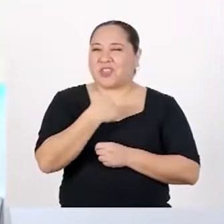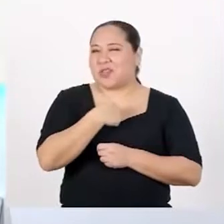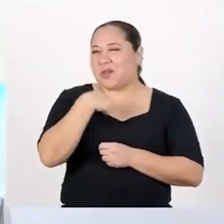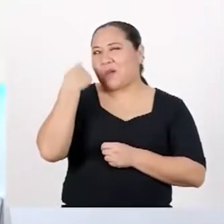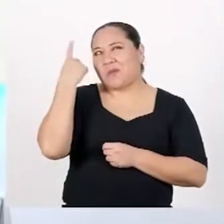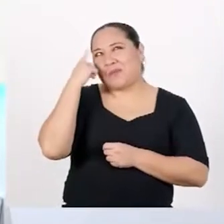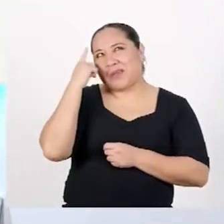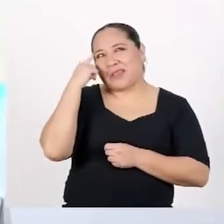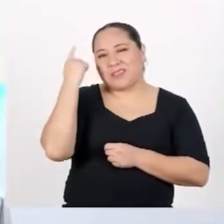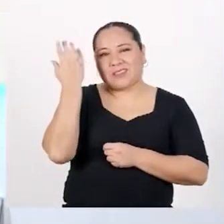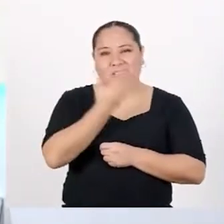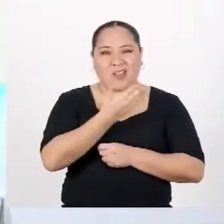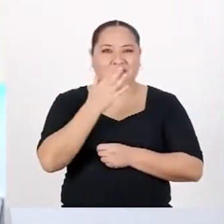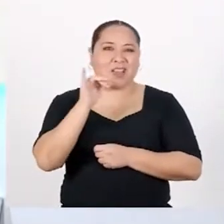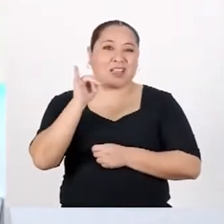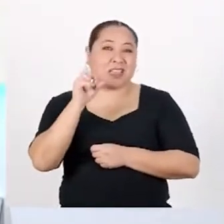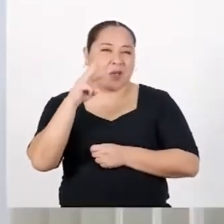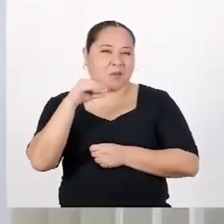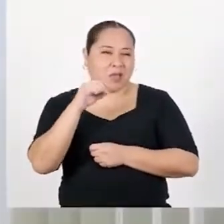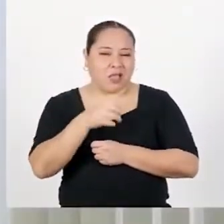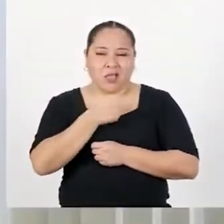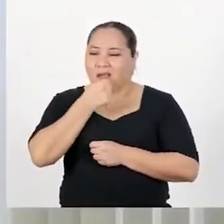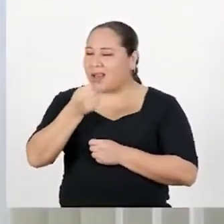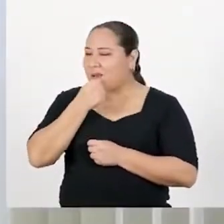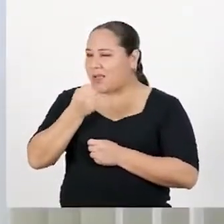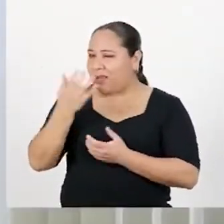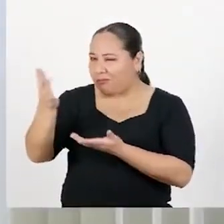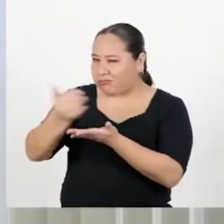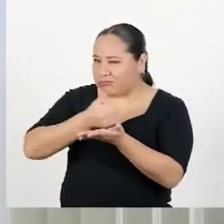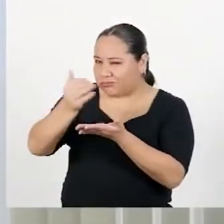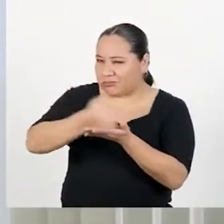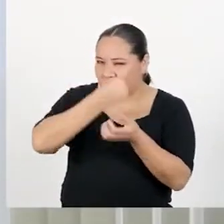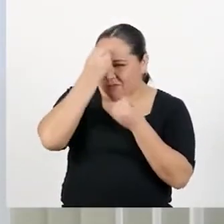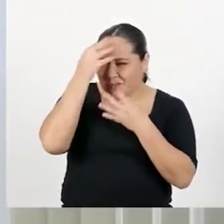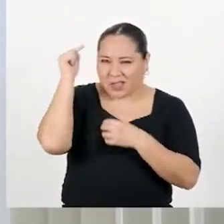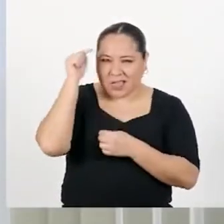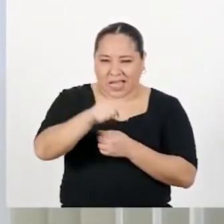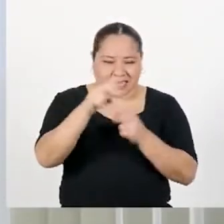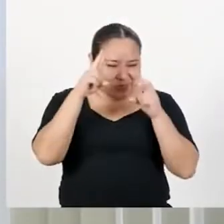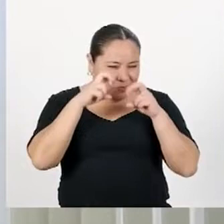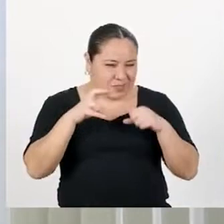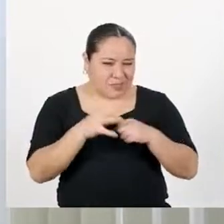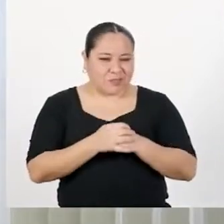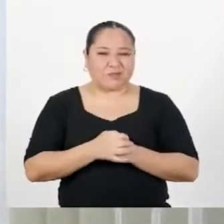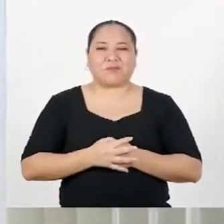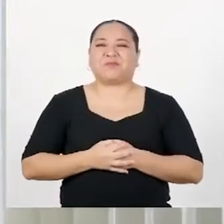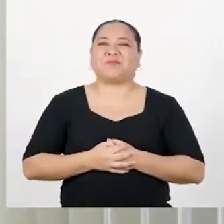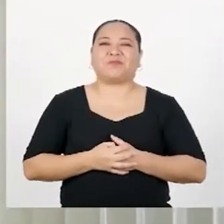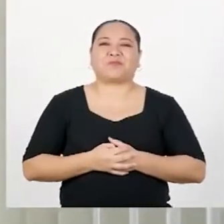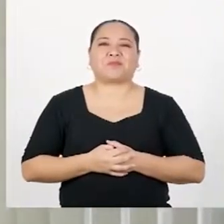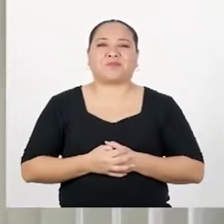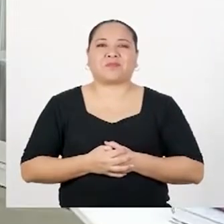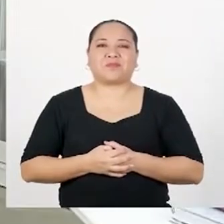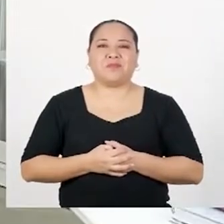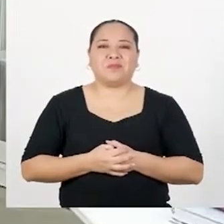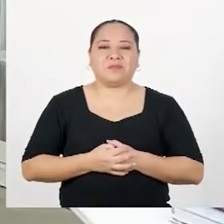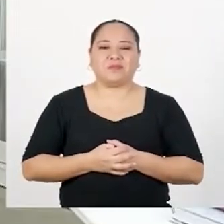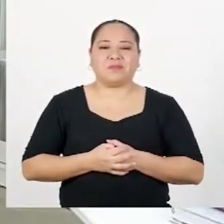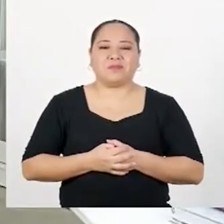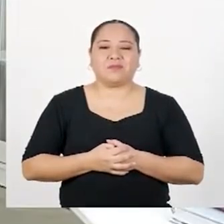yo creo que Yamile, reportera, tiene ganas de recopilar datos para esta investigación.